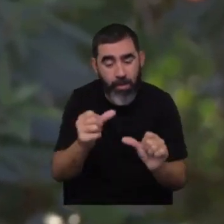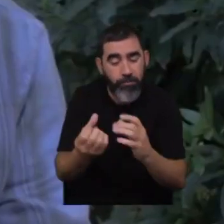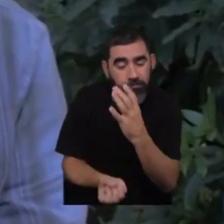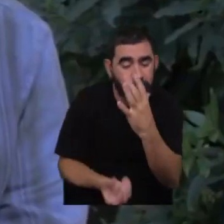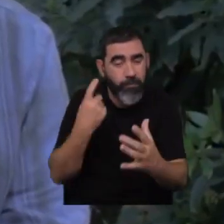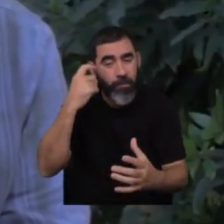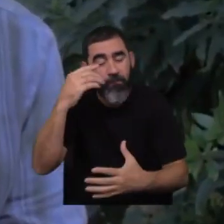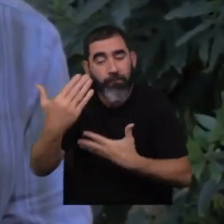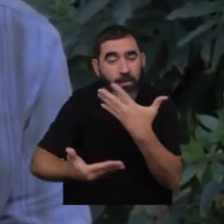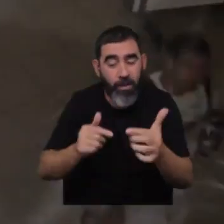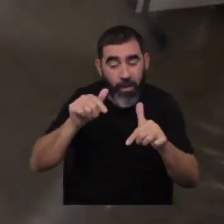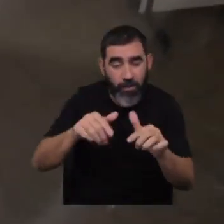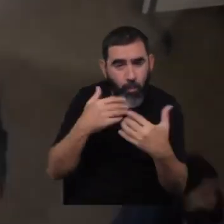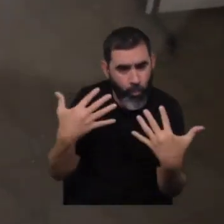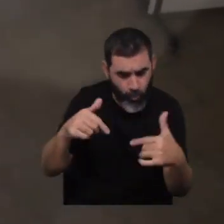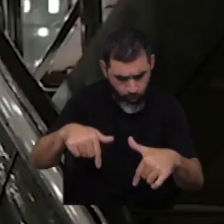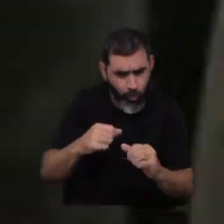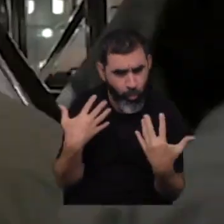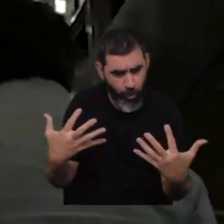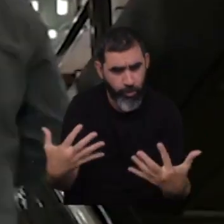algo. Esto se puede hacer.